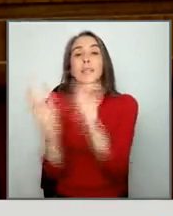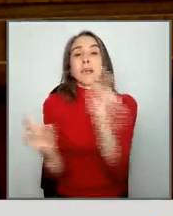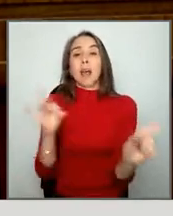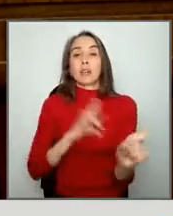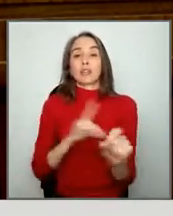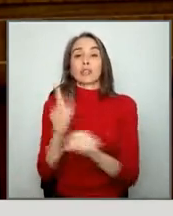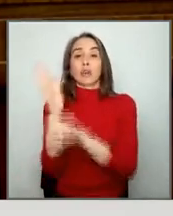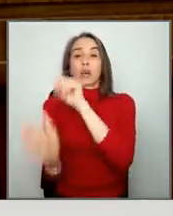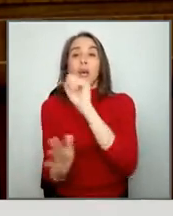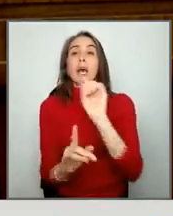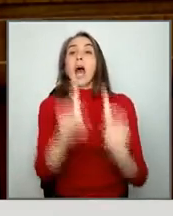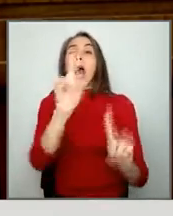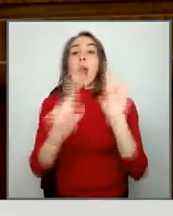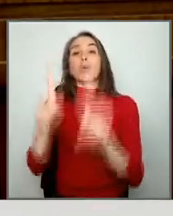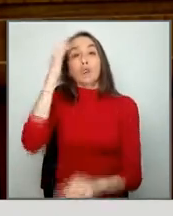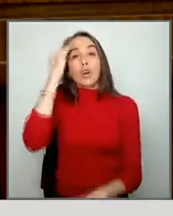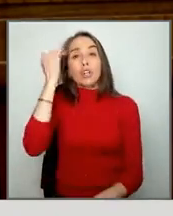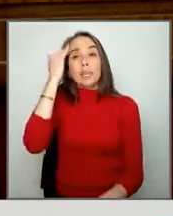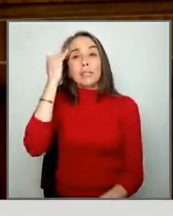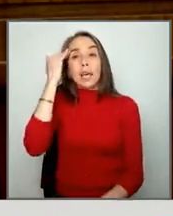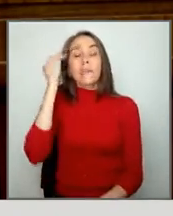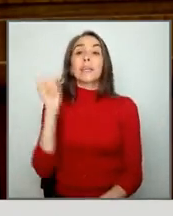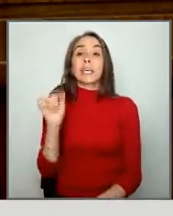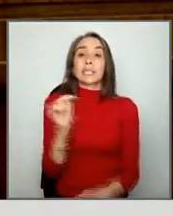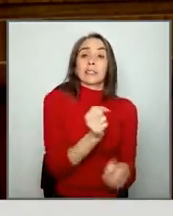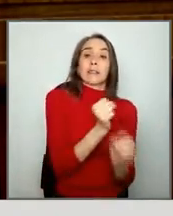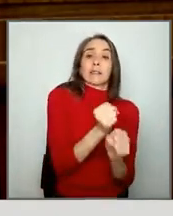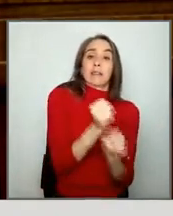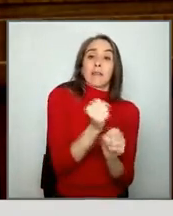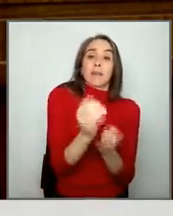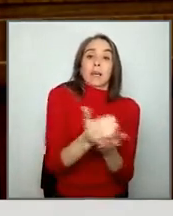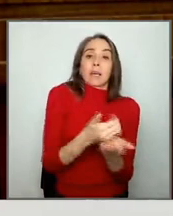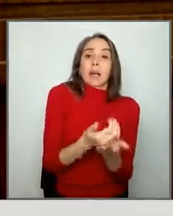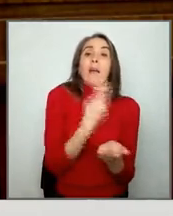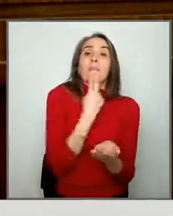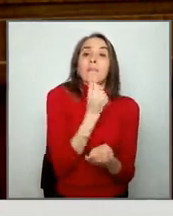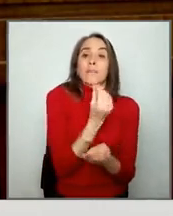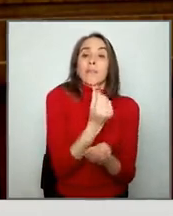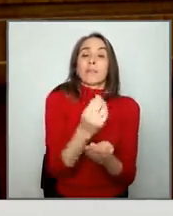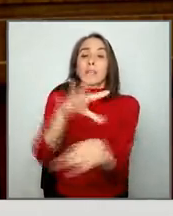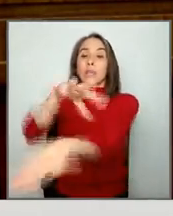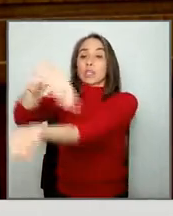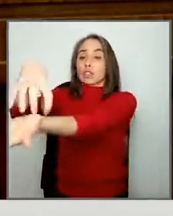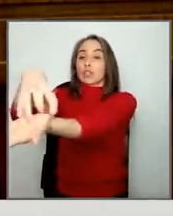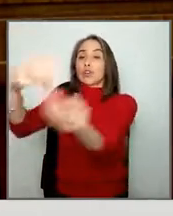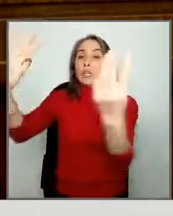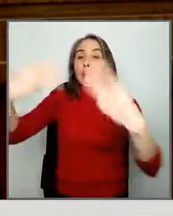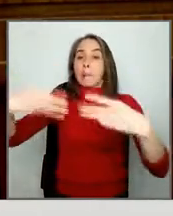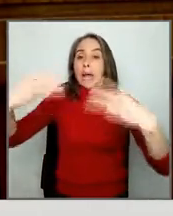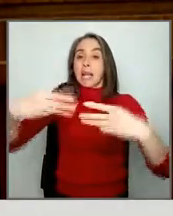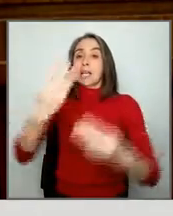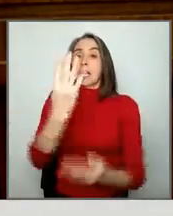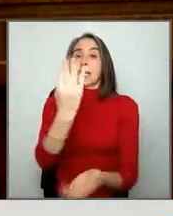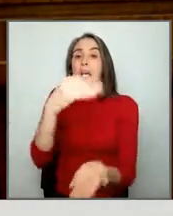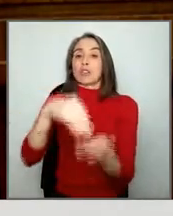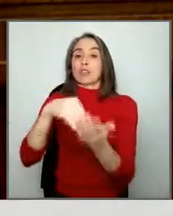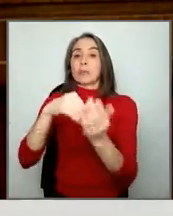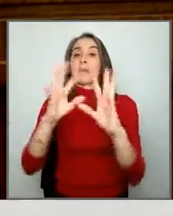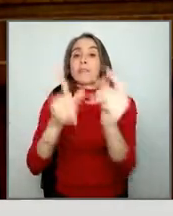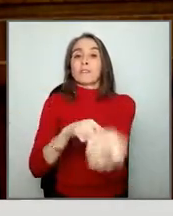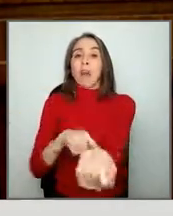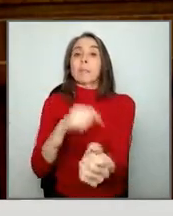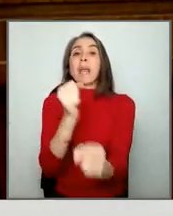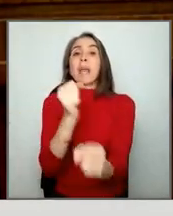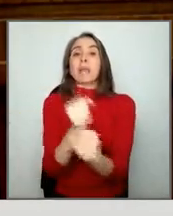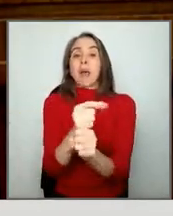algunos es el medio de sustento de por ejemplo en Magallanes de 14.000 familias o sea